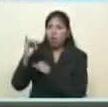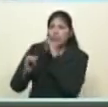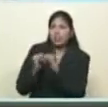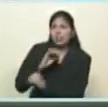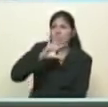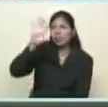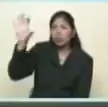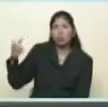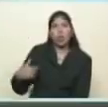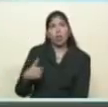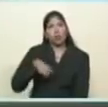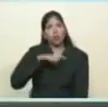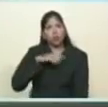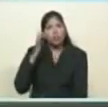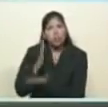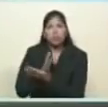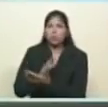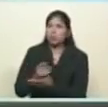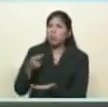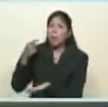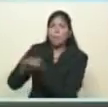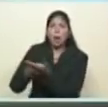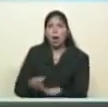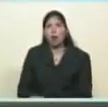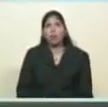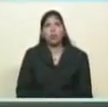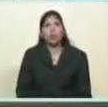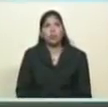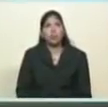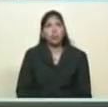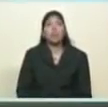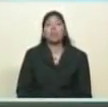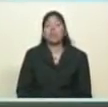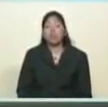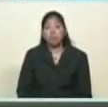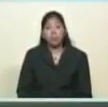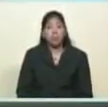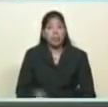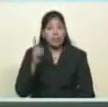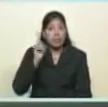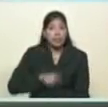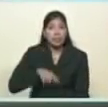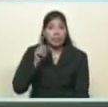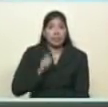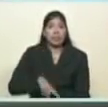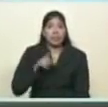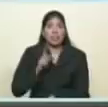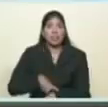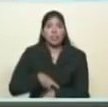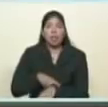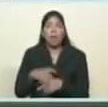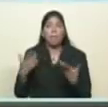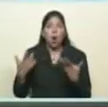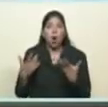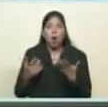Hemos cumplido en tiempos de auge petrolero y en tiempos de precios petroleros